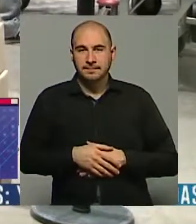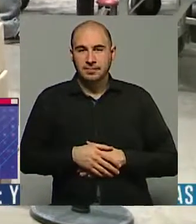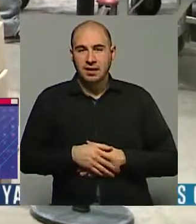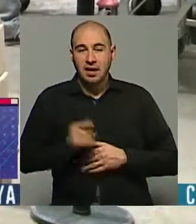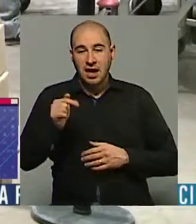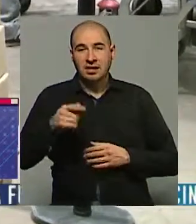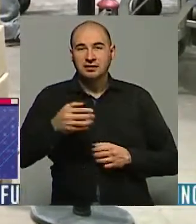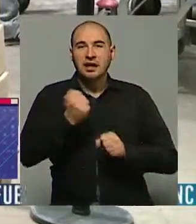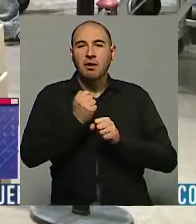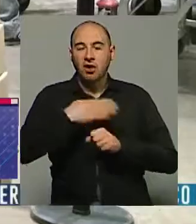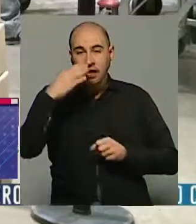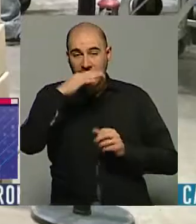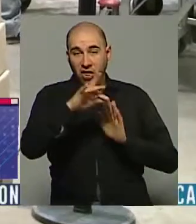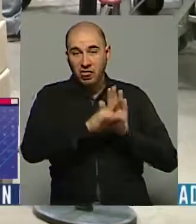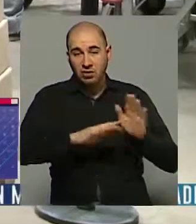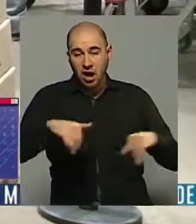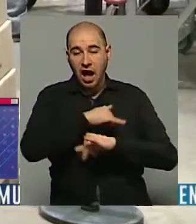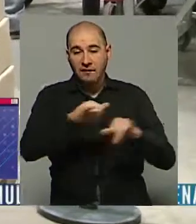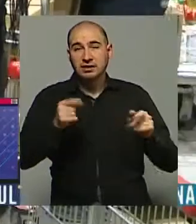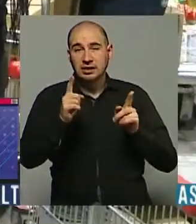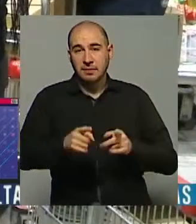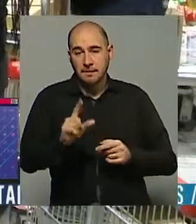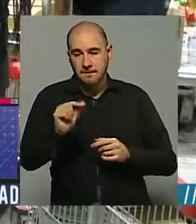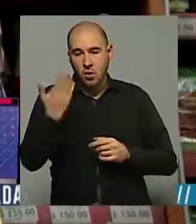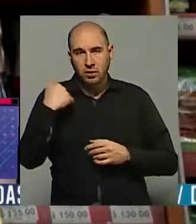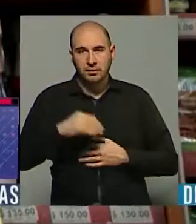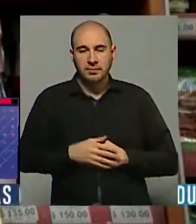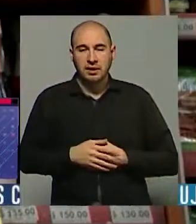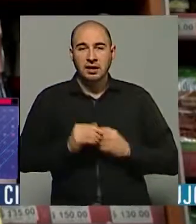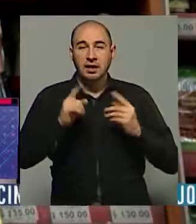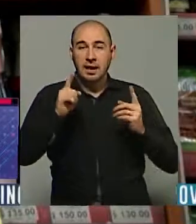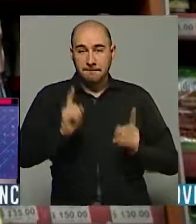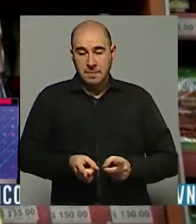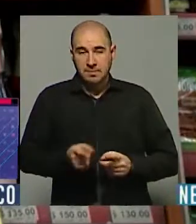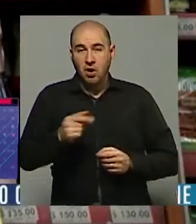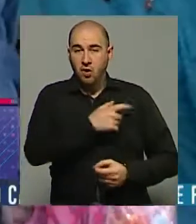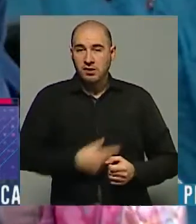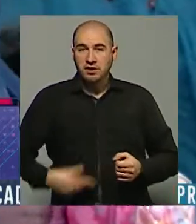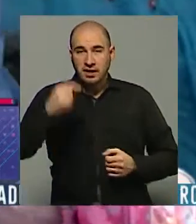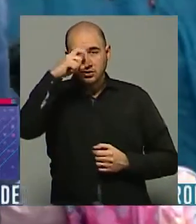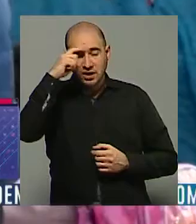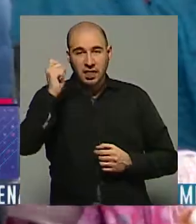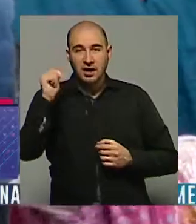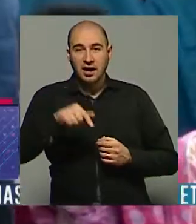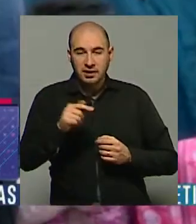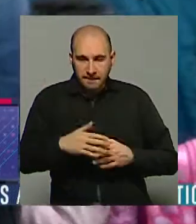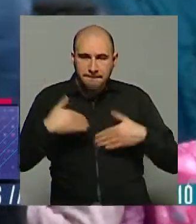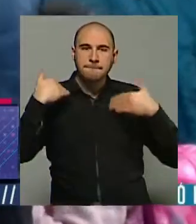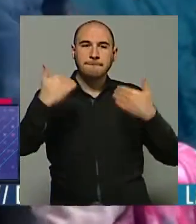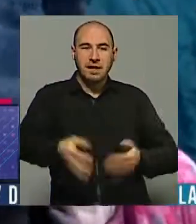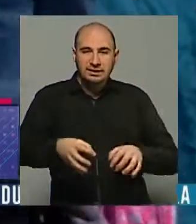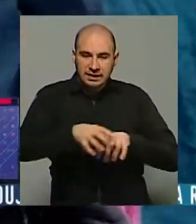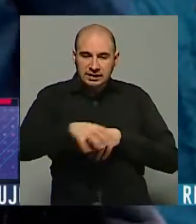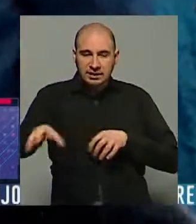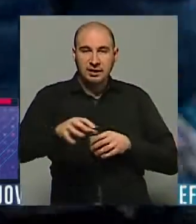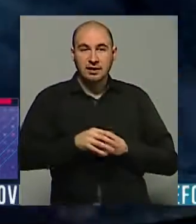la informalidad, que son los datos que se han dado a conocer también en las últimas horas, y por eso mismo también el Gobierno Nacional va por más y va a